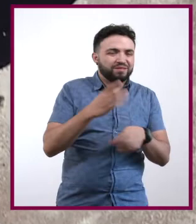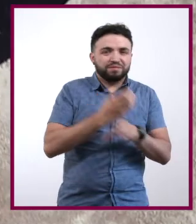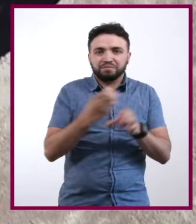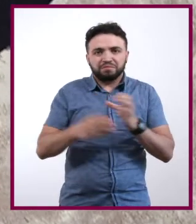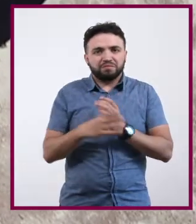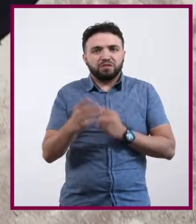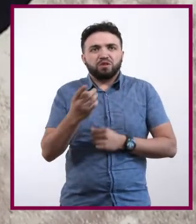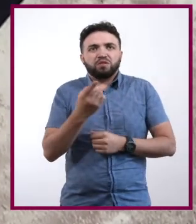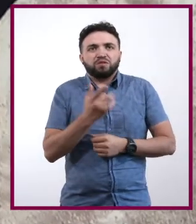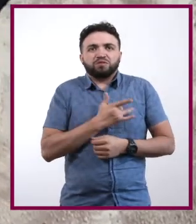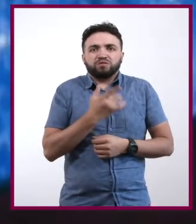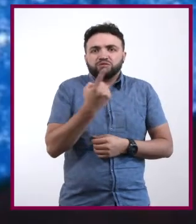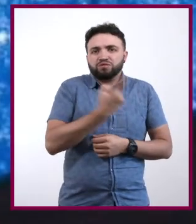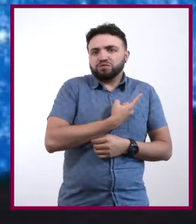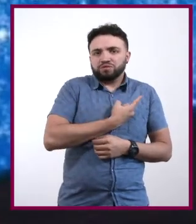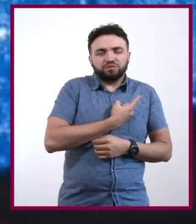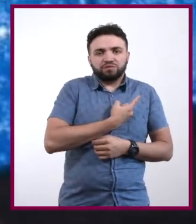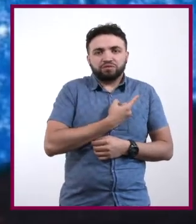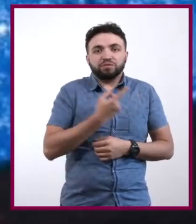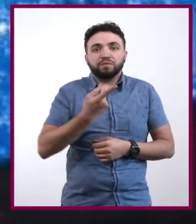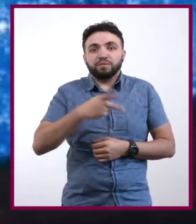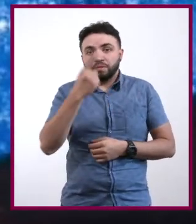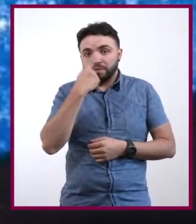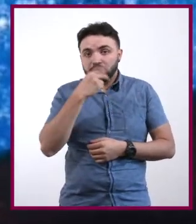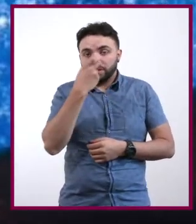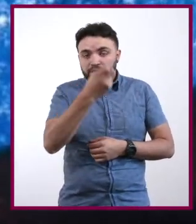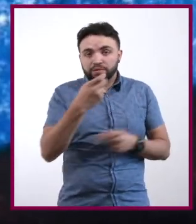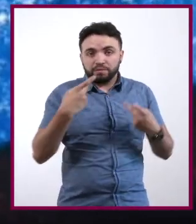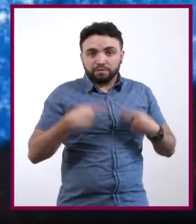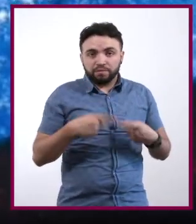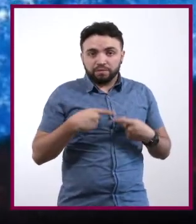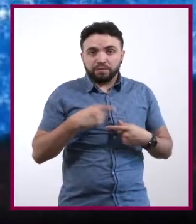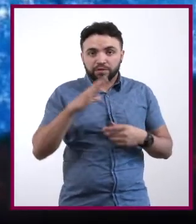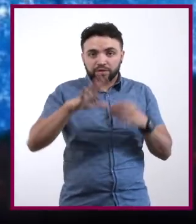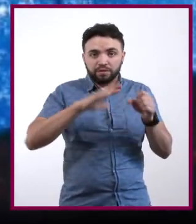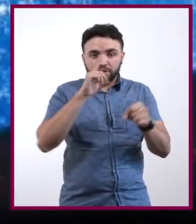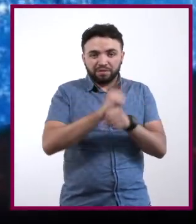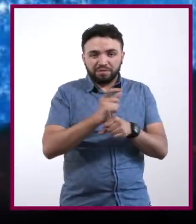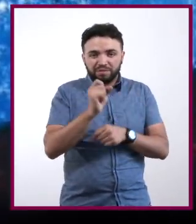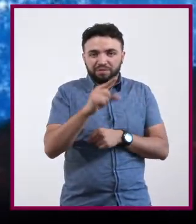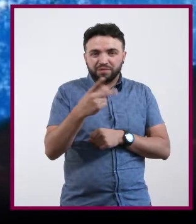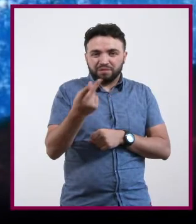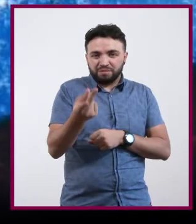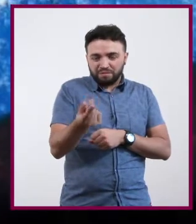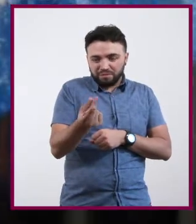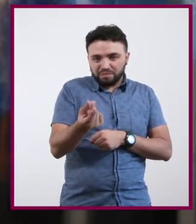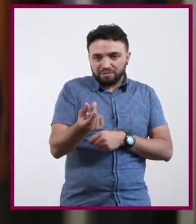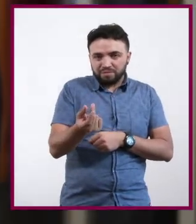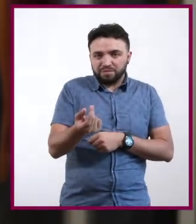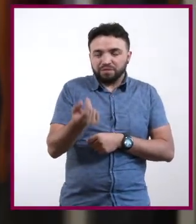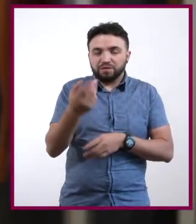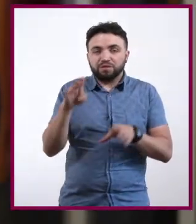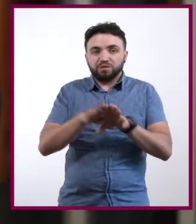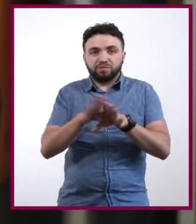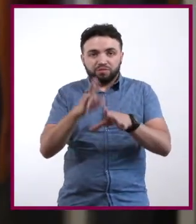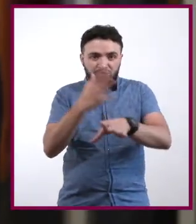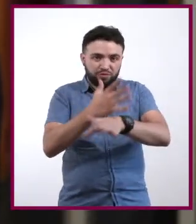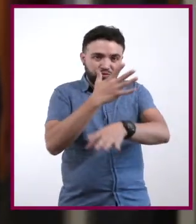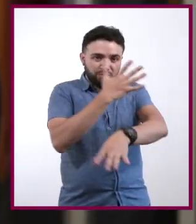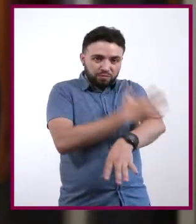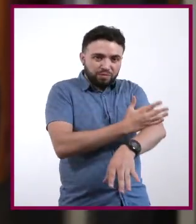soledad. Pero para el Tamayo, los animales, los perros, fueron una